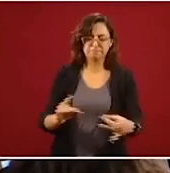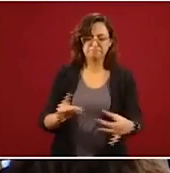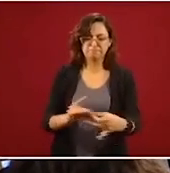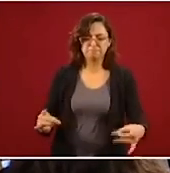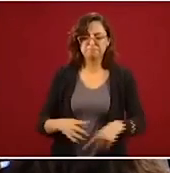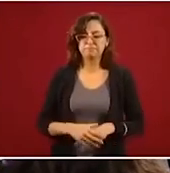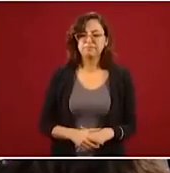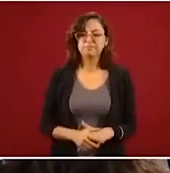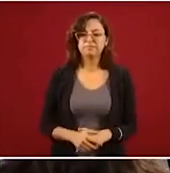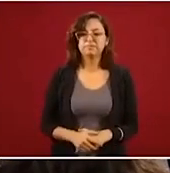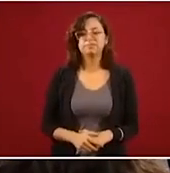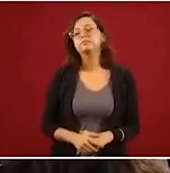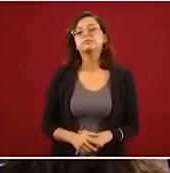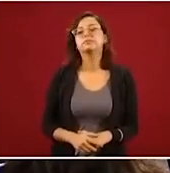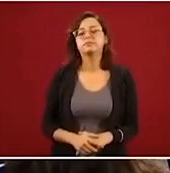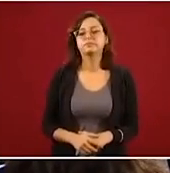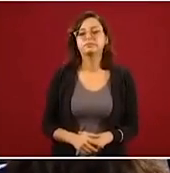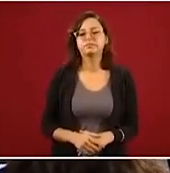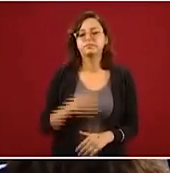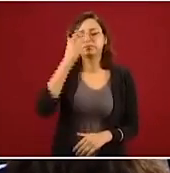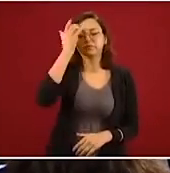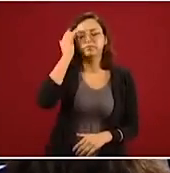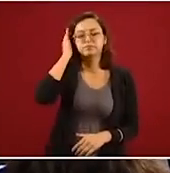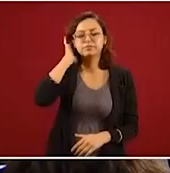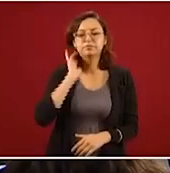Muchas gracias. A ver,